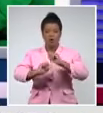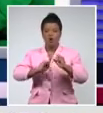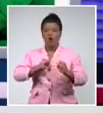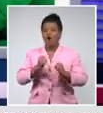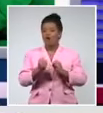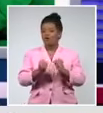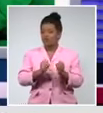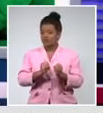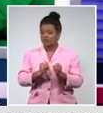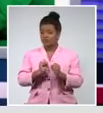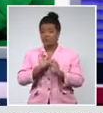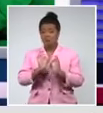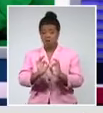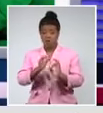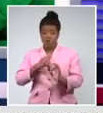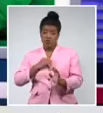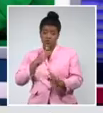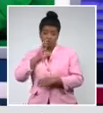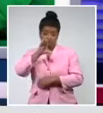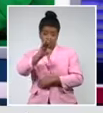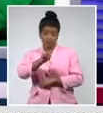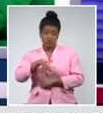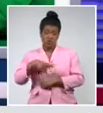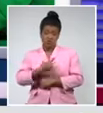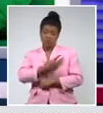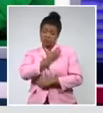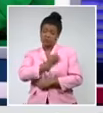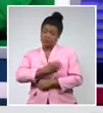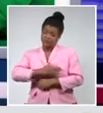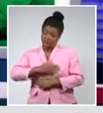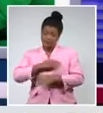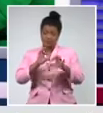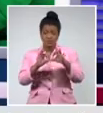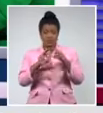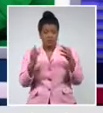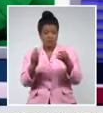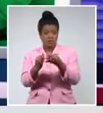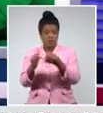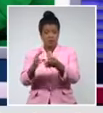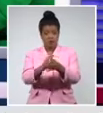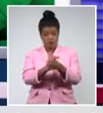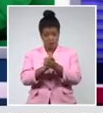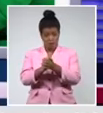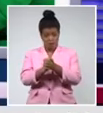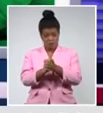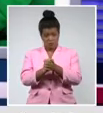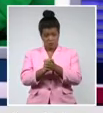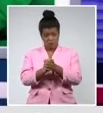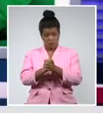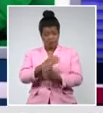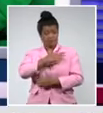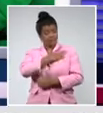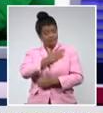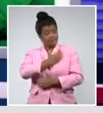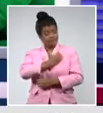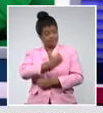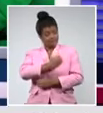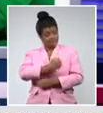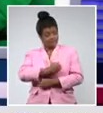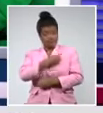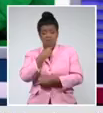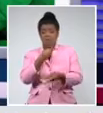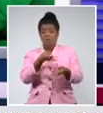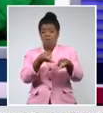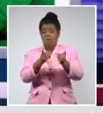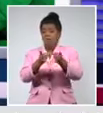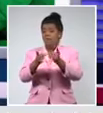dije inicialmente, damos las condolencias a familiares, amistades, y lamentamos mucho el